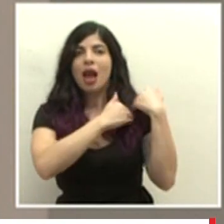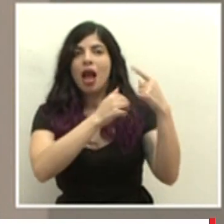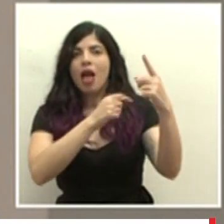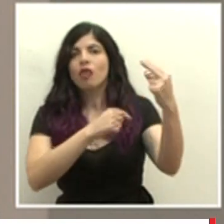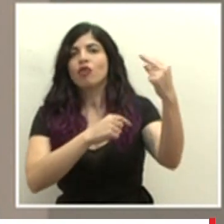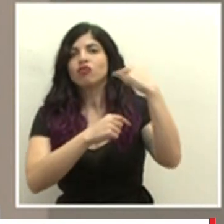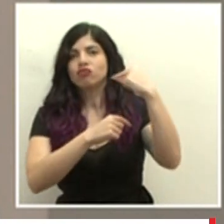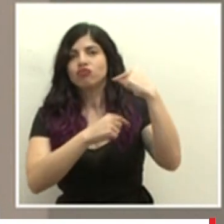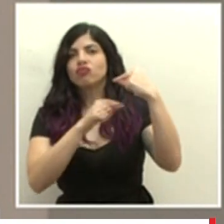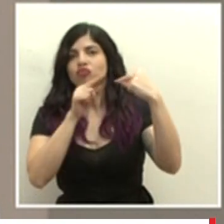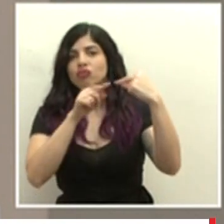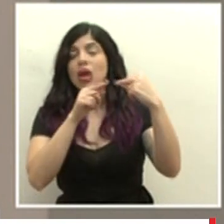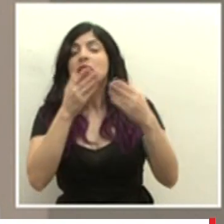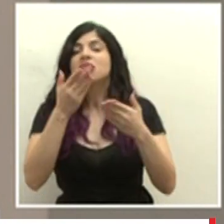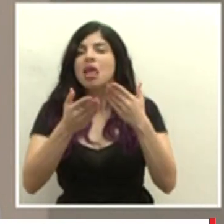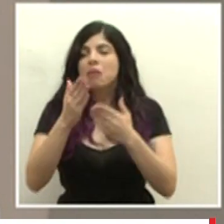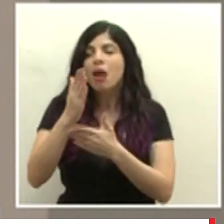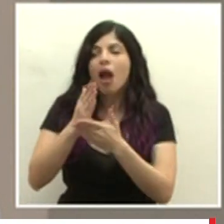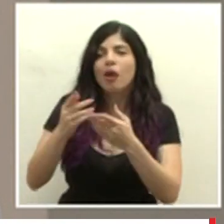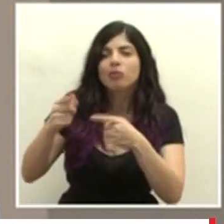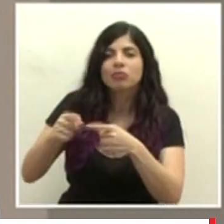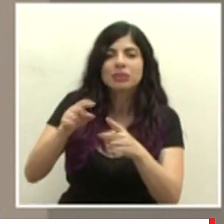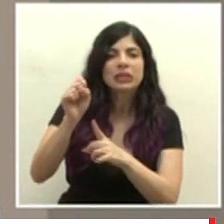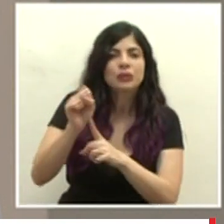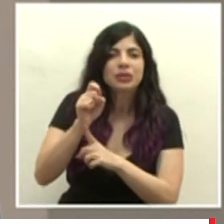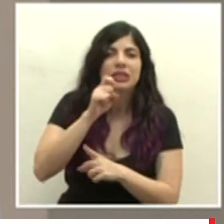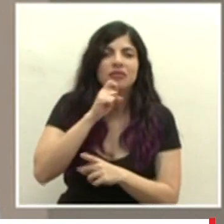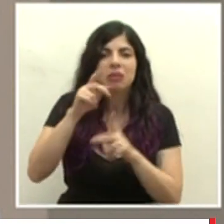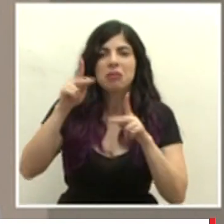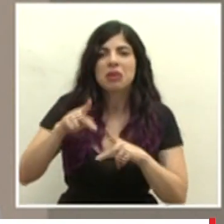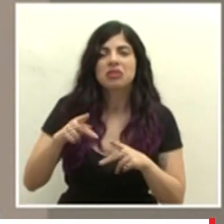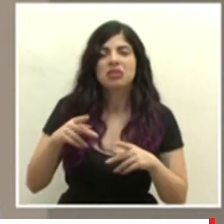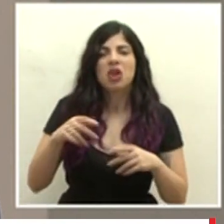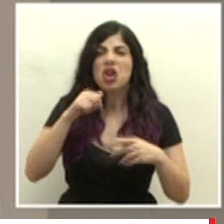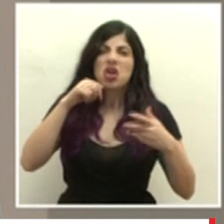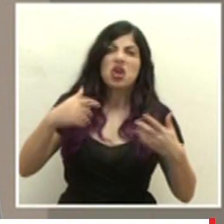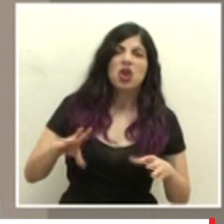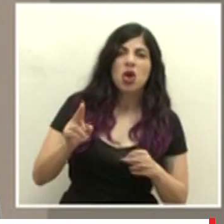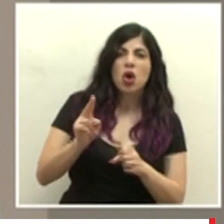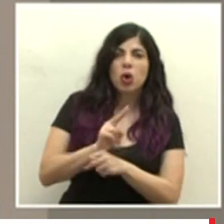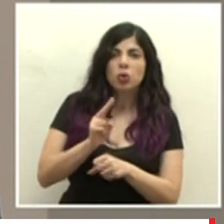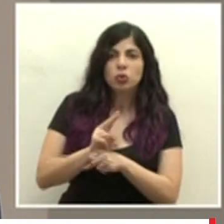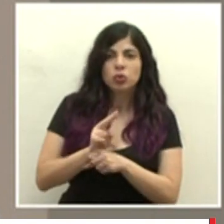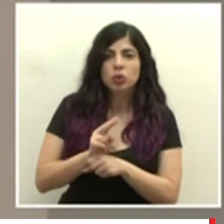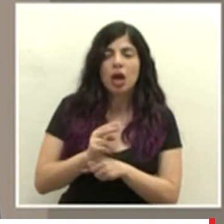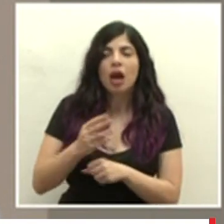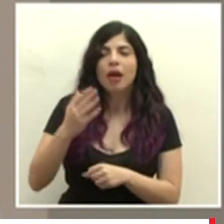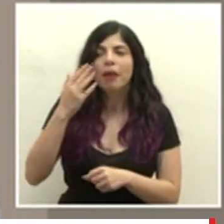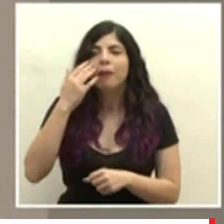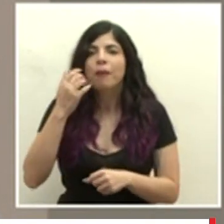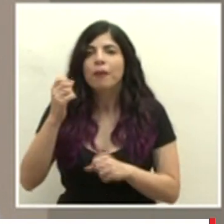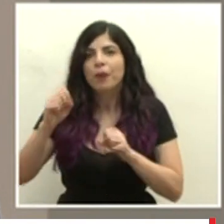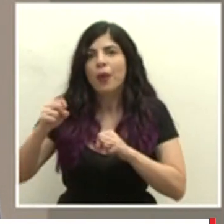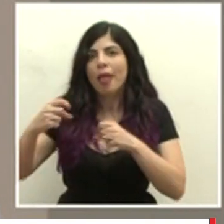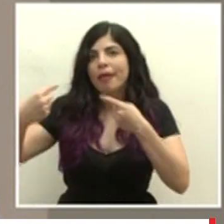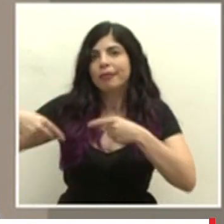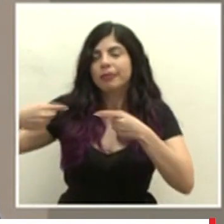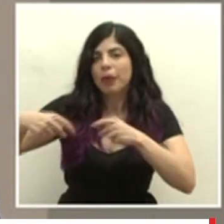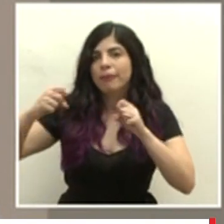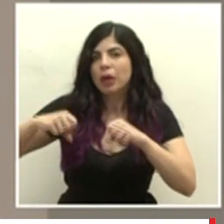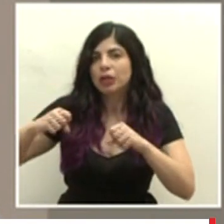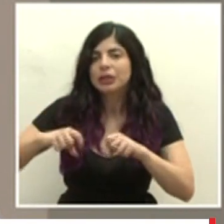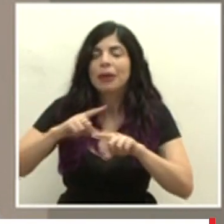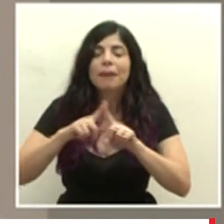Claro que van a haber situaciones difíciles en donde alguien no va a querer usarlo y eso puede presentarse eventualmente para algún tipo de confrontamiento. Pero